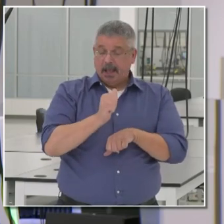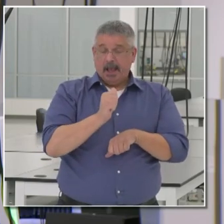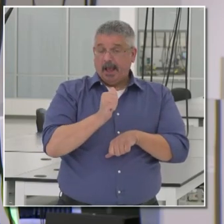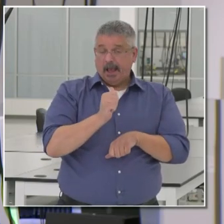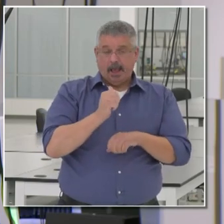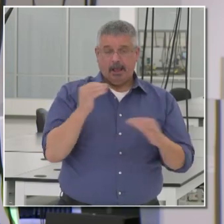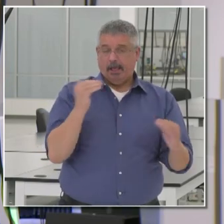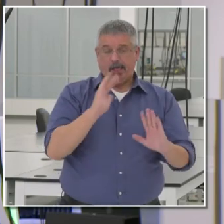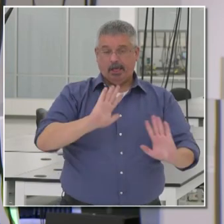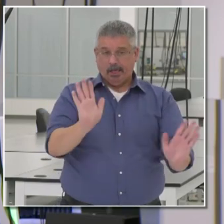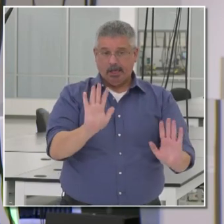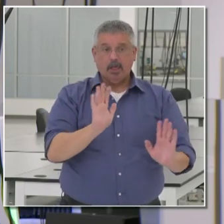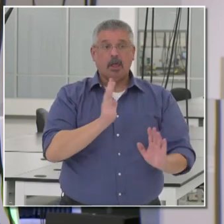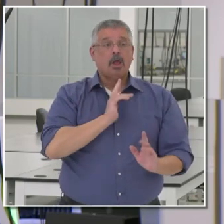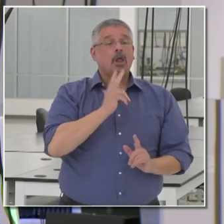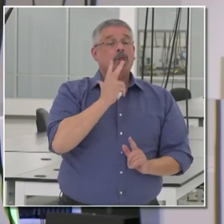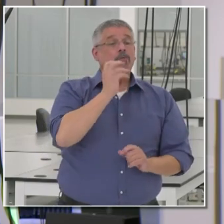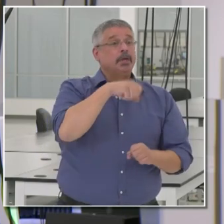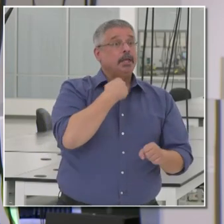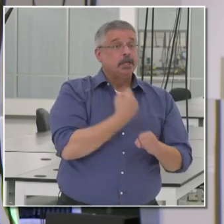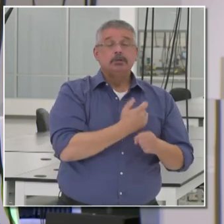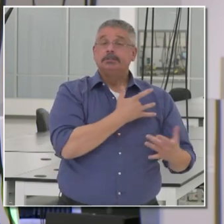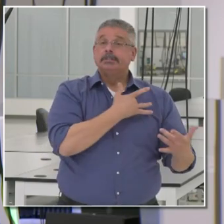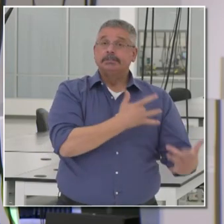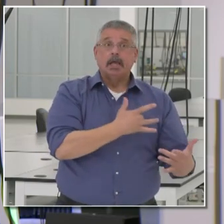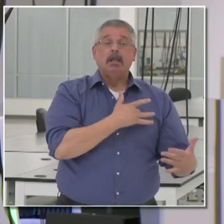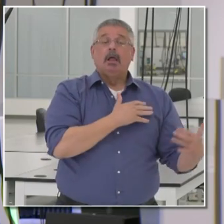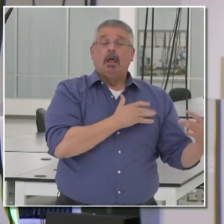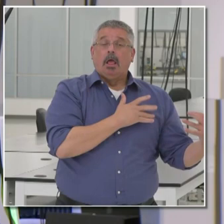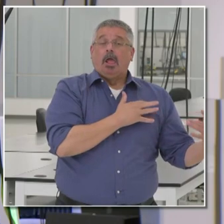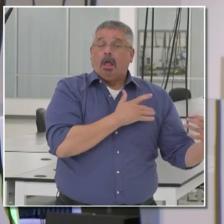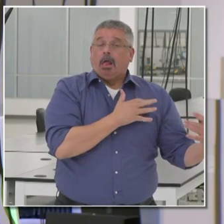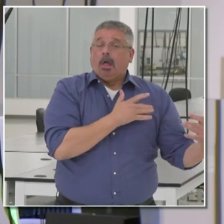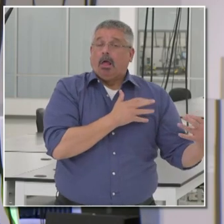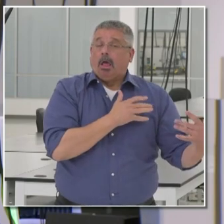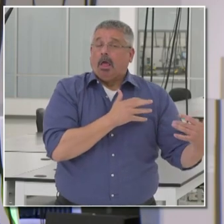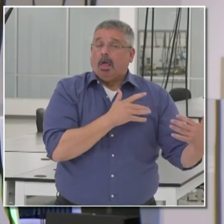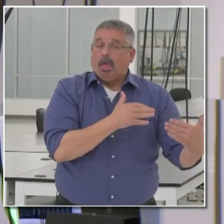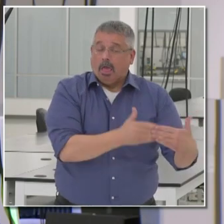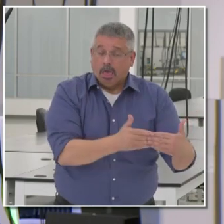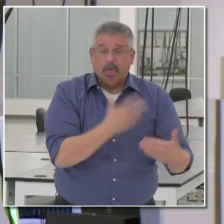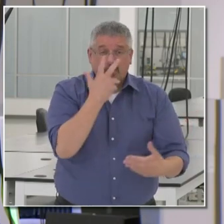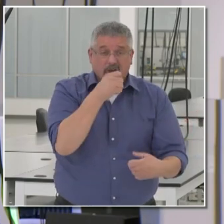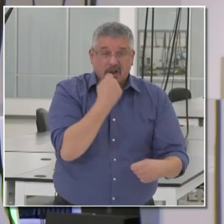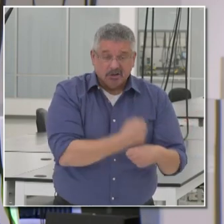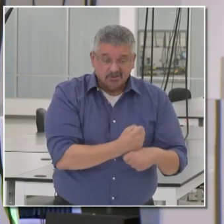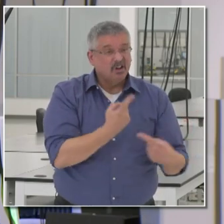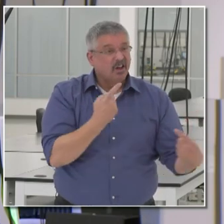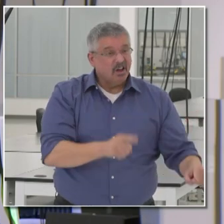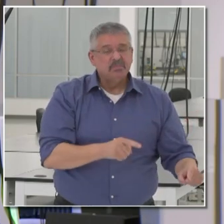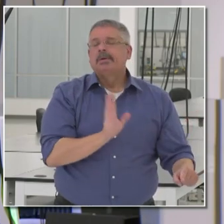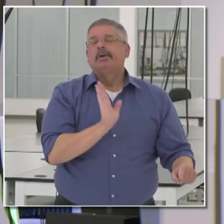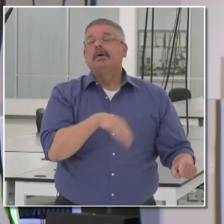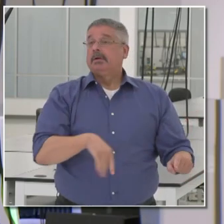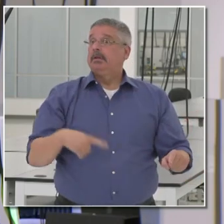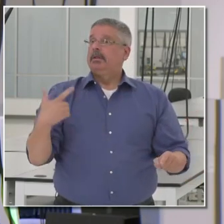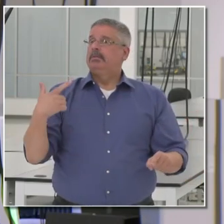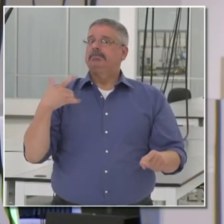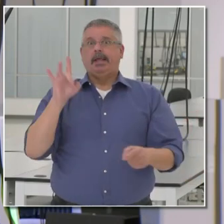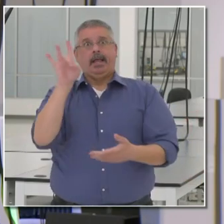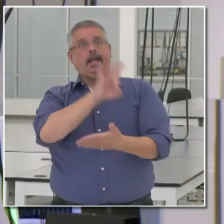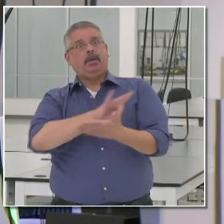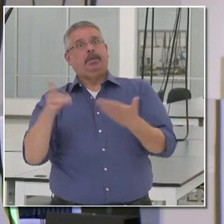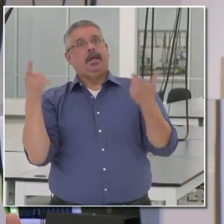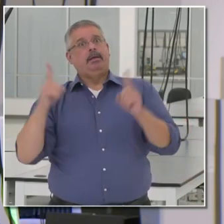algo que y no estoy exagerando algo que típicamente toma tres años y lo hicieron en ocho semanas